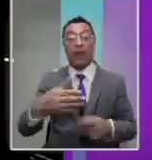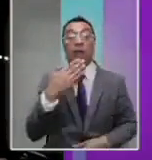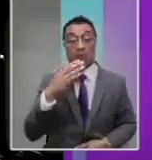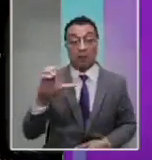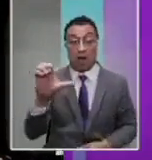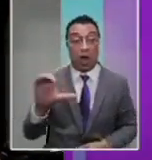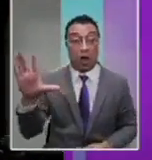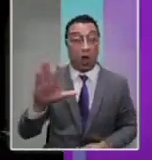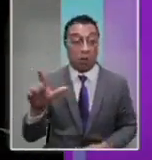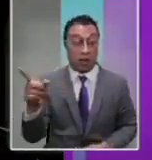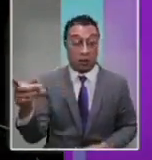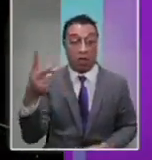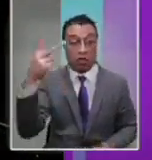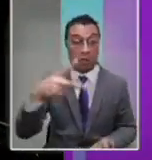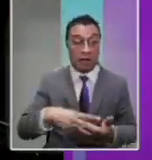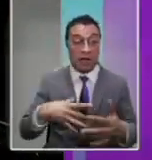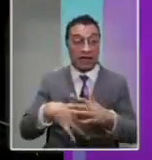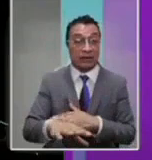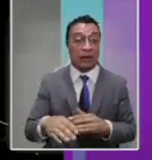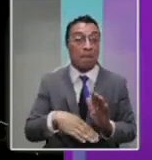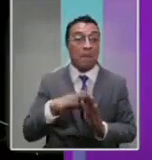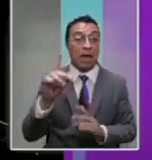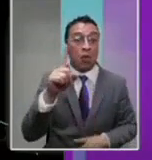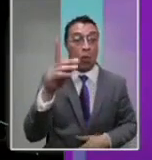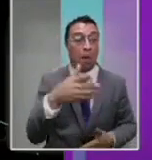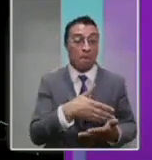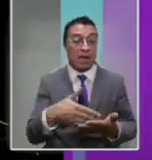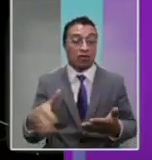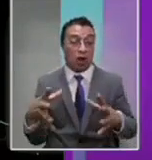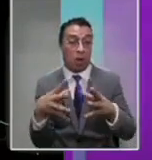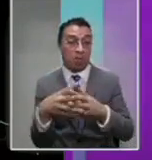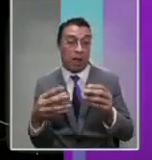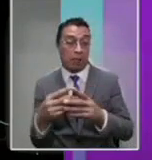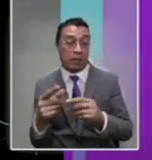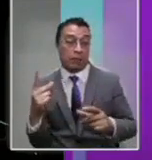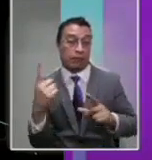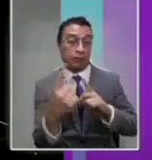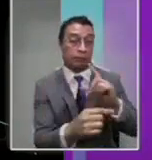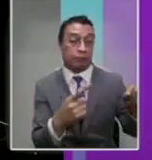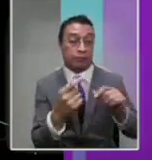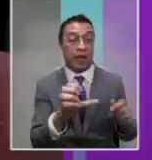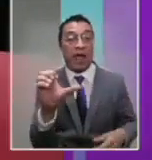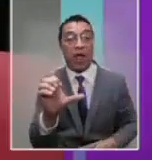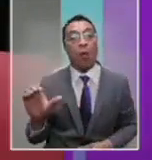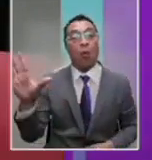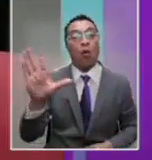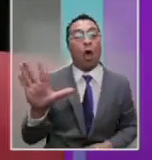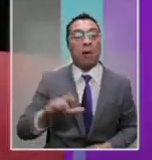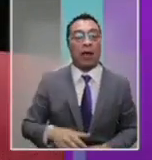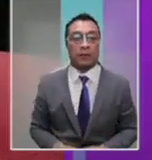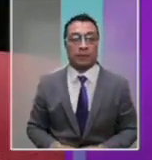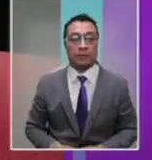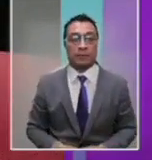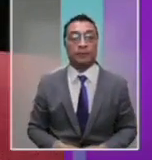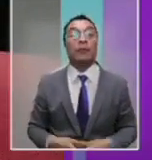Sucedió también en Europa durante 2015, cuando más de 1 millón de refugiados y migrantes llegaron a